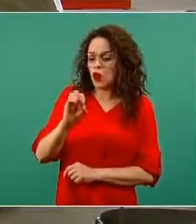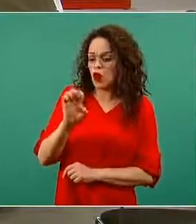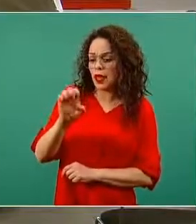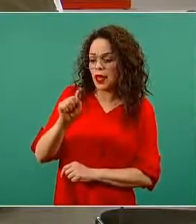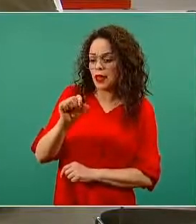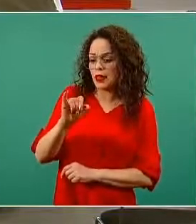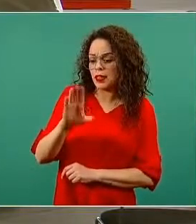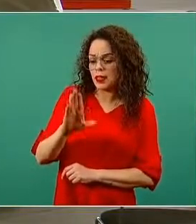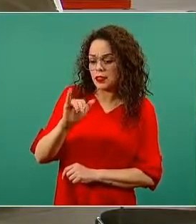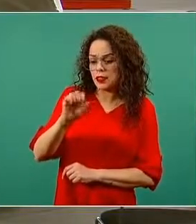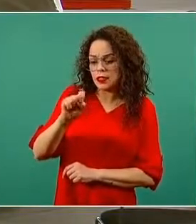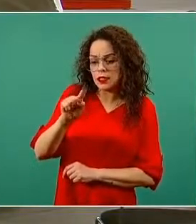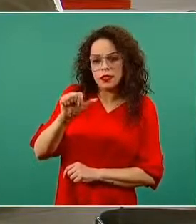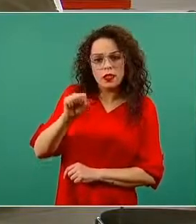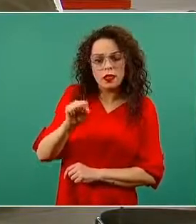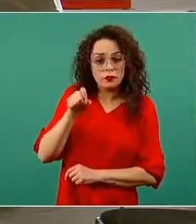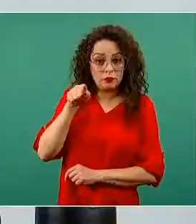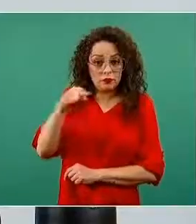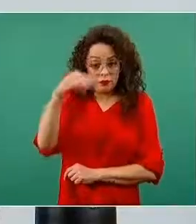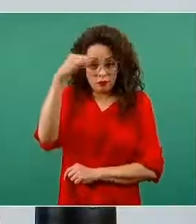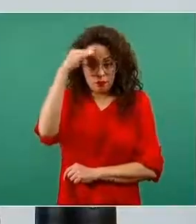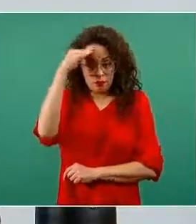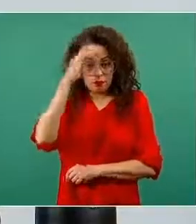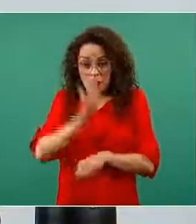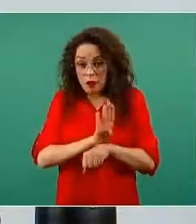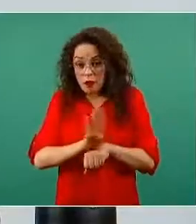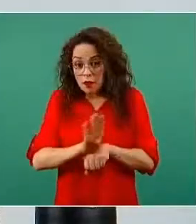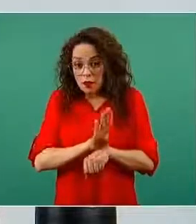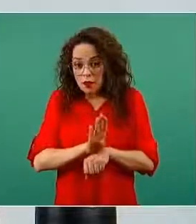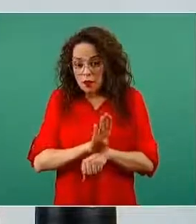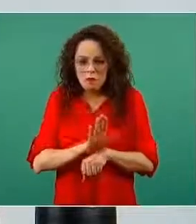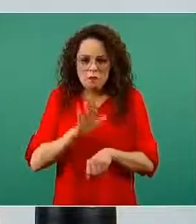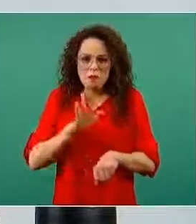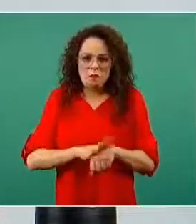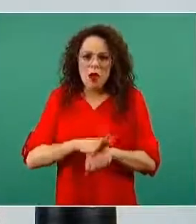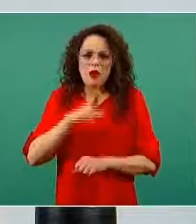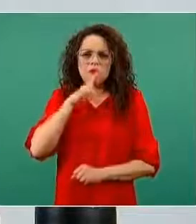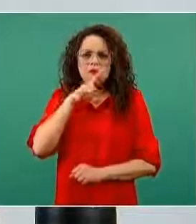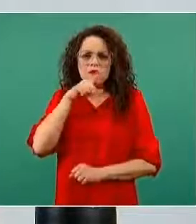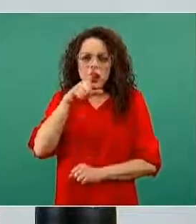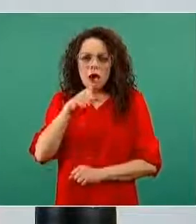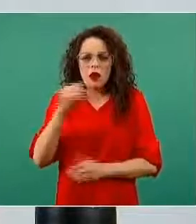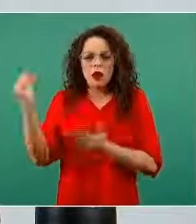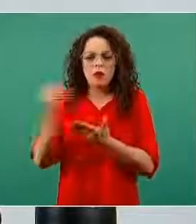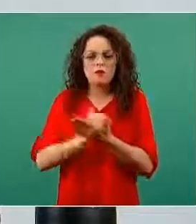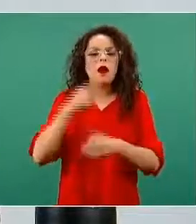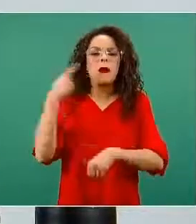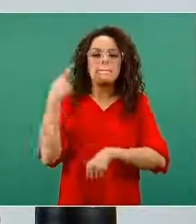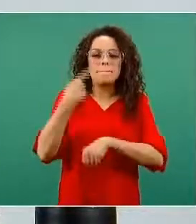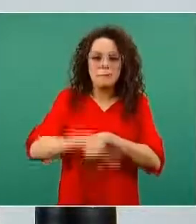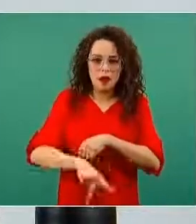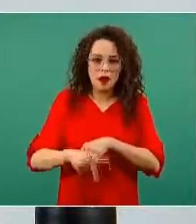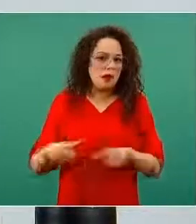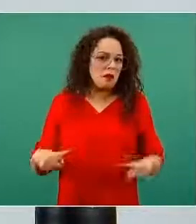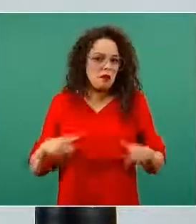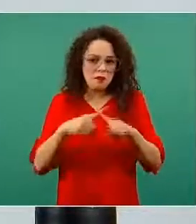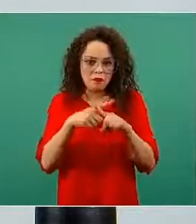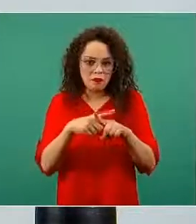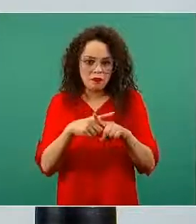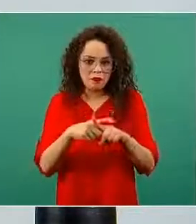que han considerado que el beneficio es mayor que el riesgo y que por ende